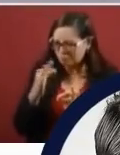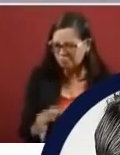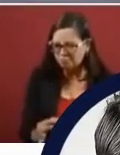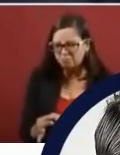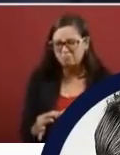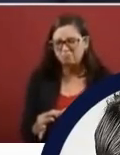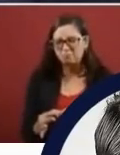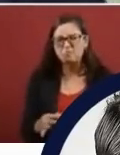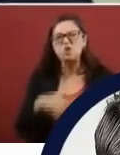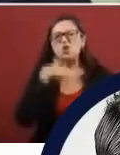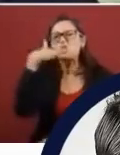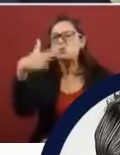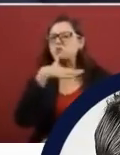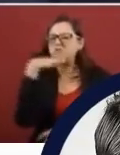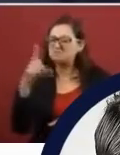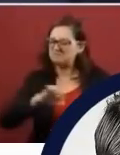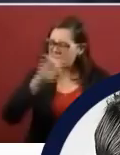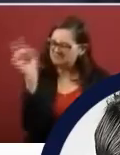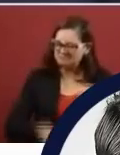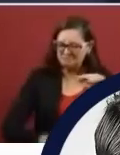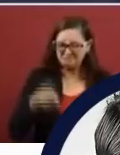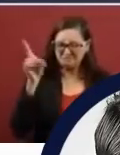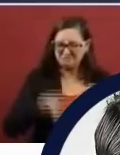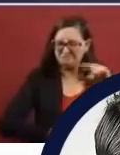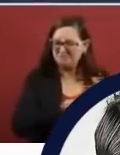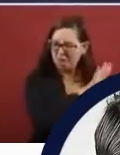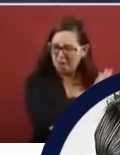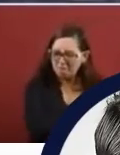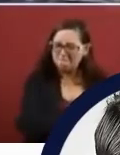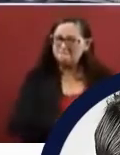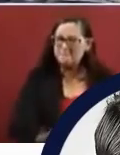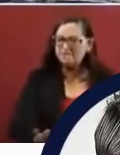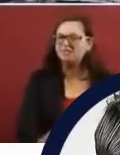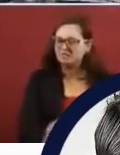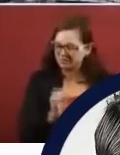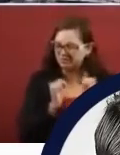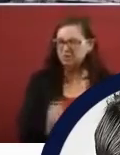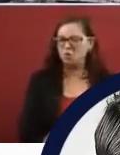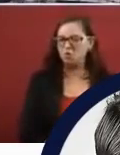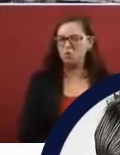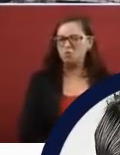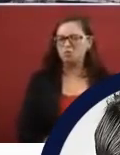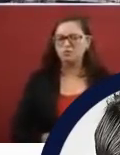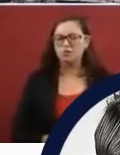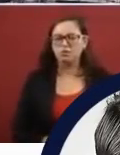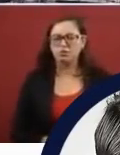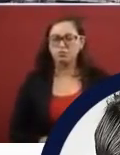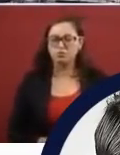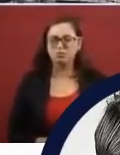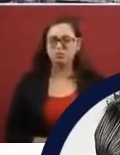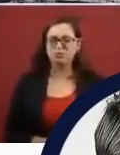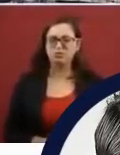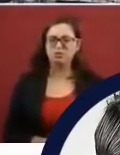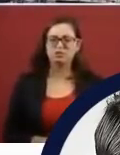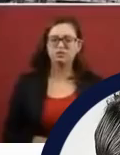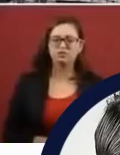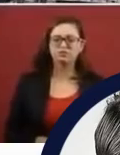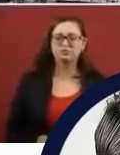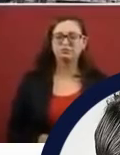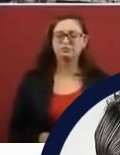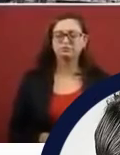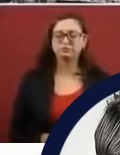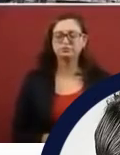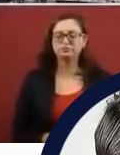qué es poderoso, qué es importante. Y de ahí que el presidente permanentemente esté confrontando, por ejemplo, a la que él llama la sociedad